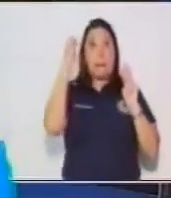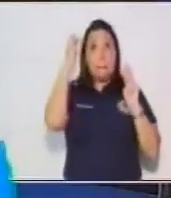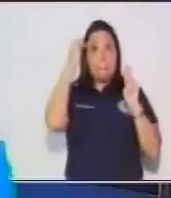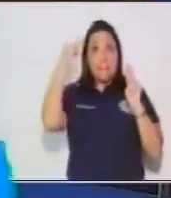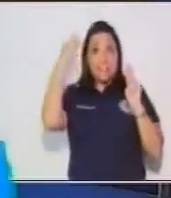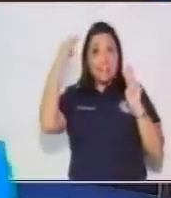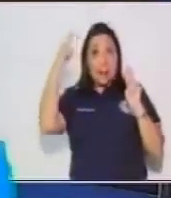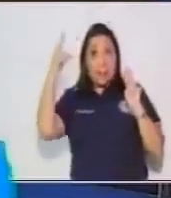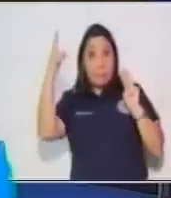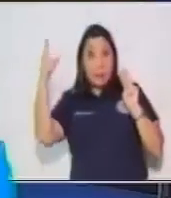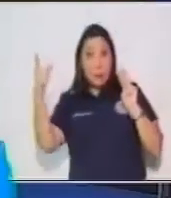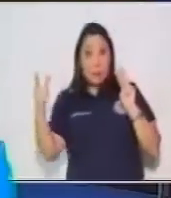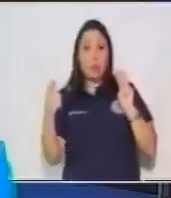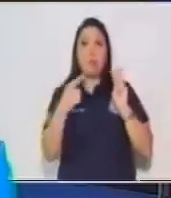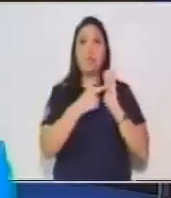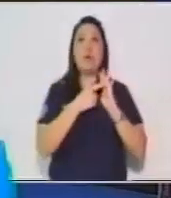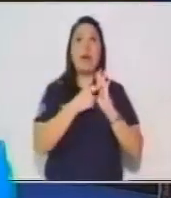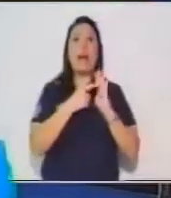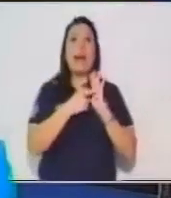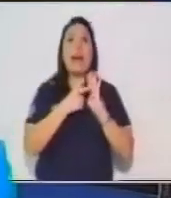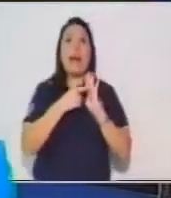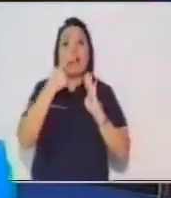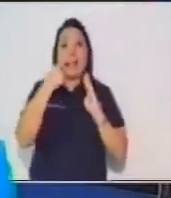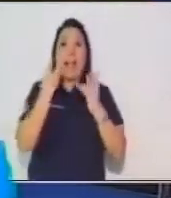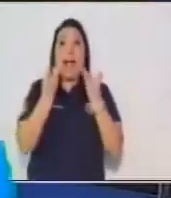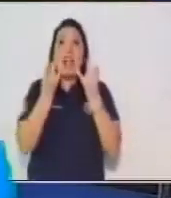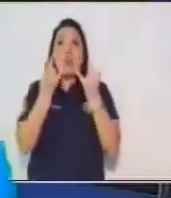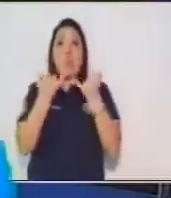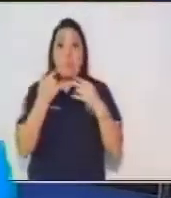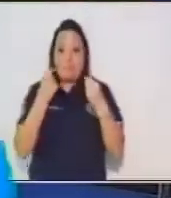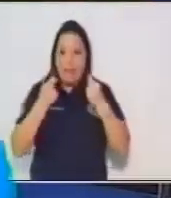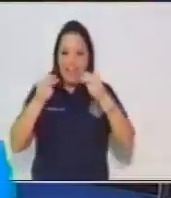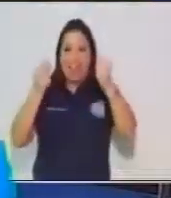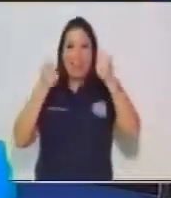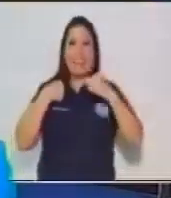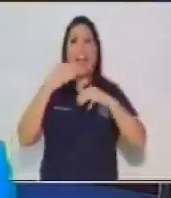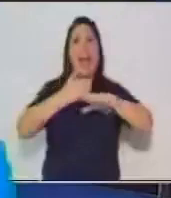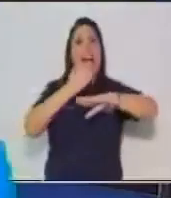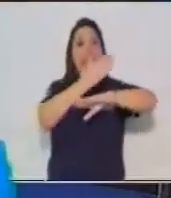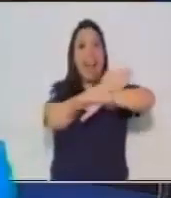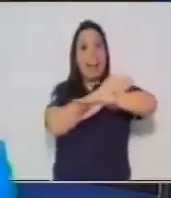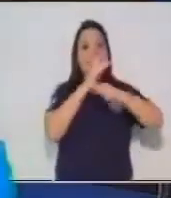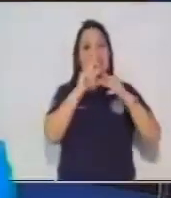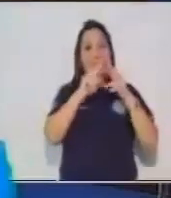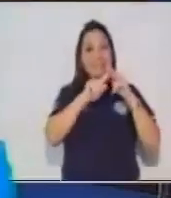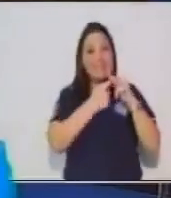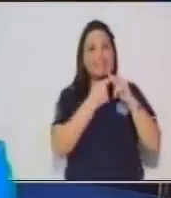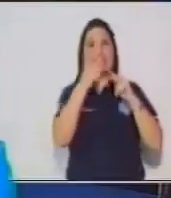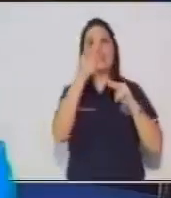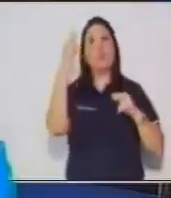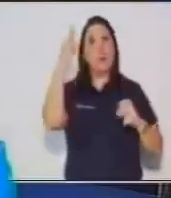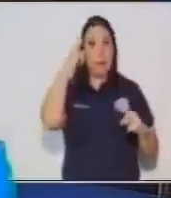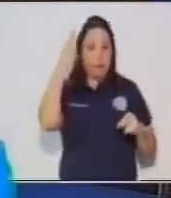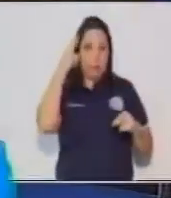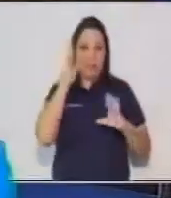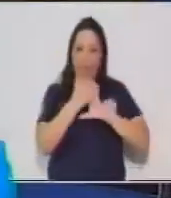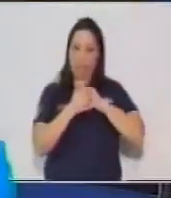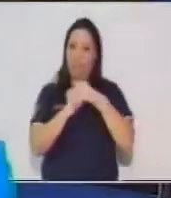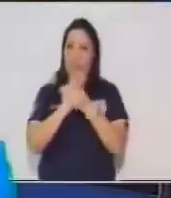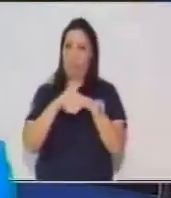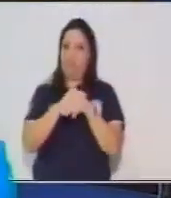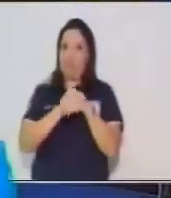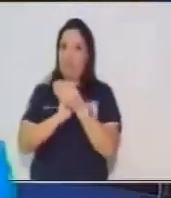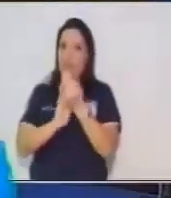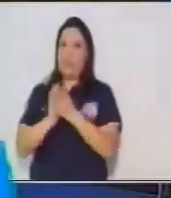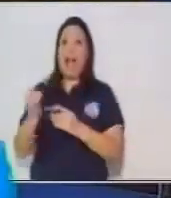pensamiento lógico, la habilidad numérica. Antes de empezar, quiero recomendarte que laves muy bien tus